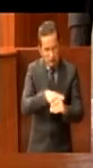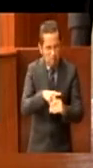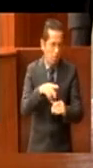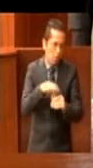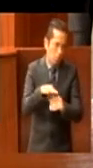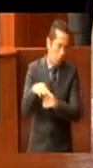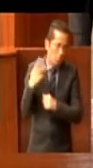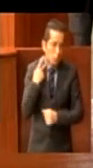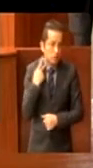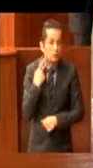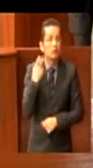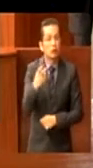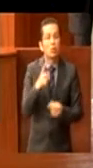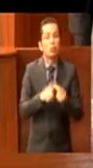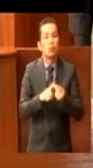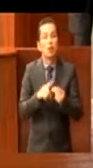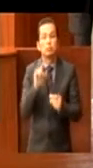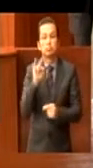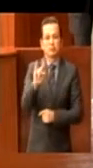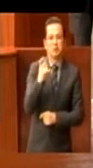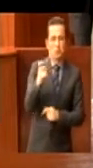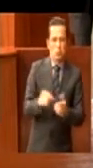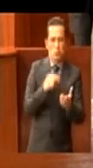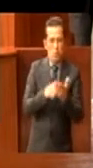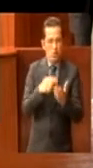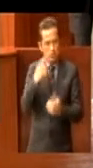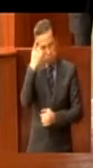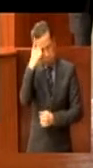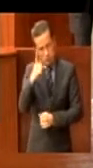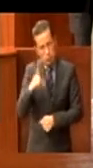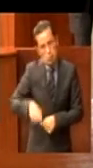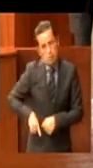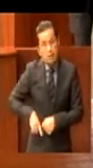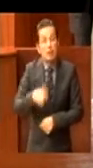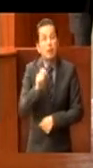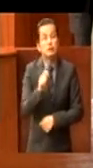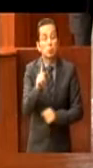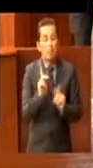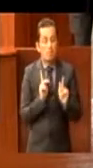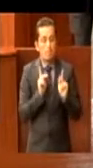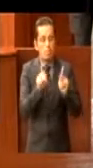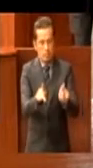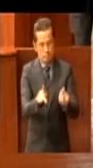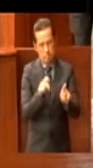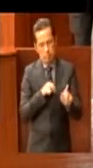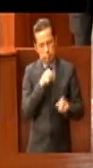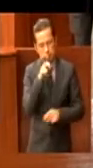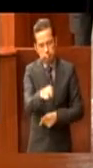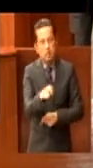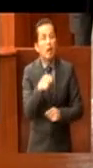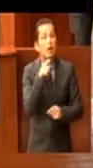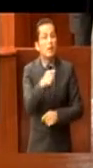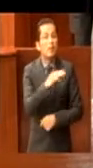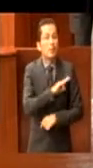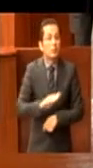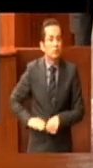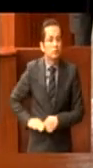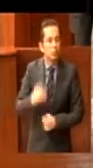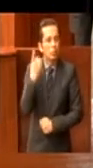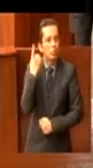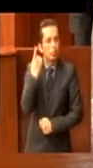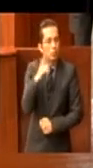un anuncio propagandístico instalado en un puente peatonal en el municipio de durango en los que